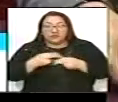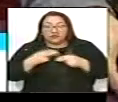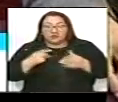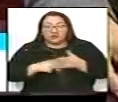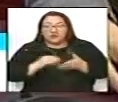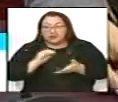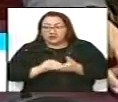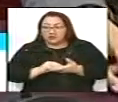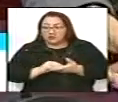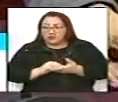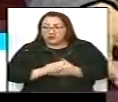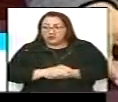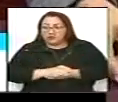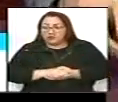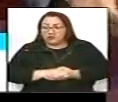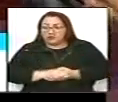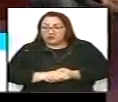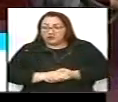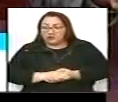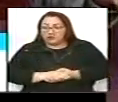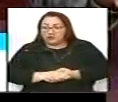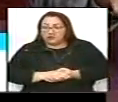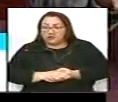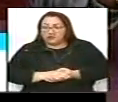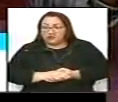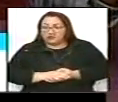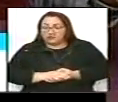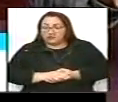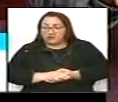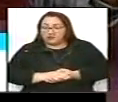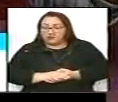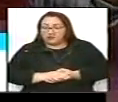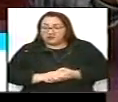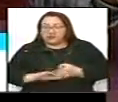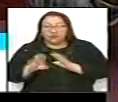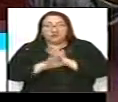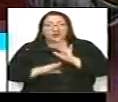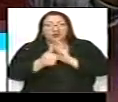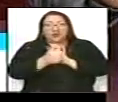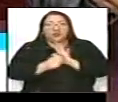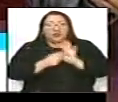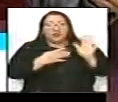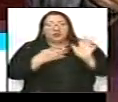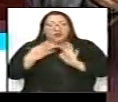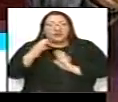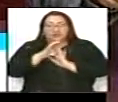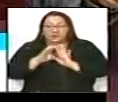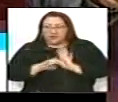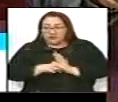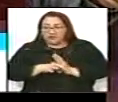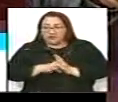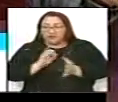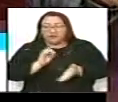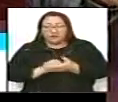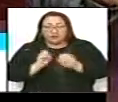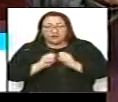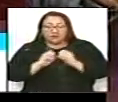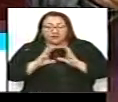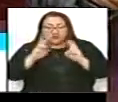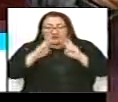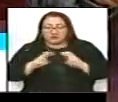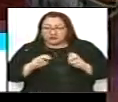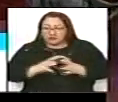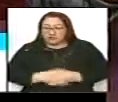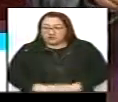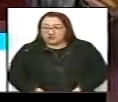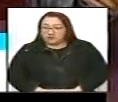que corresponde a un alto funcionario del Estado protegido por el artículo 99 de la Constitución, sea debidamente